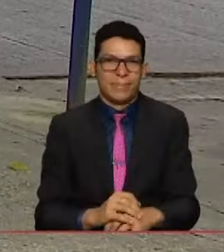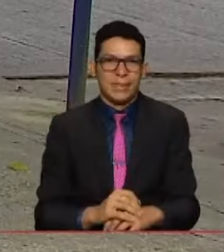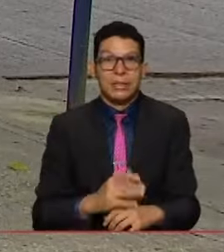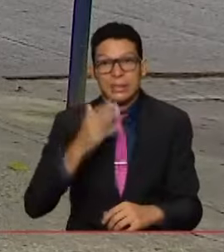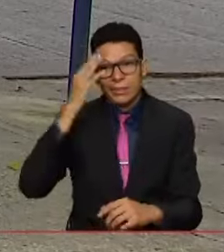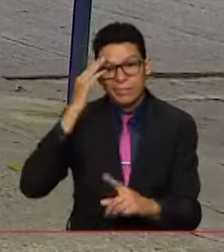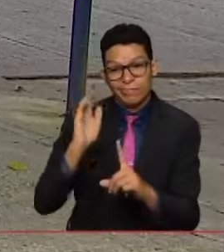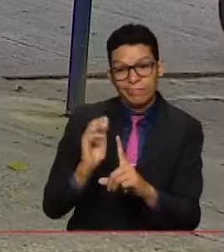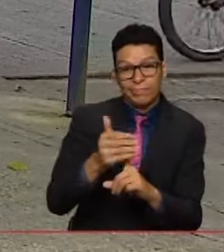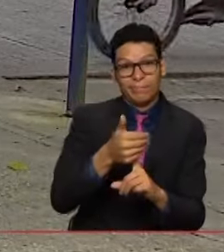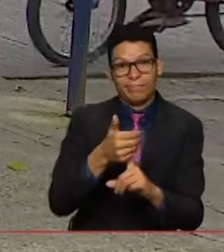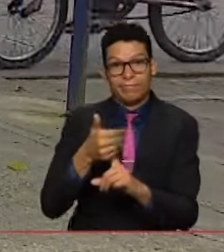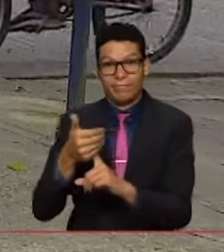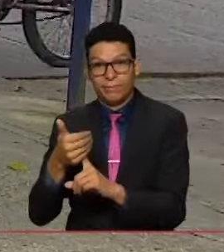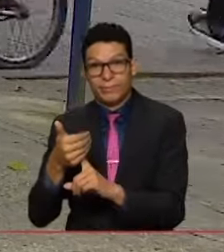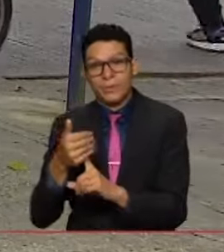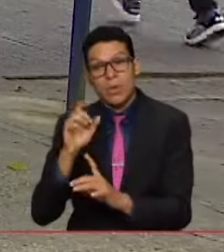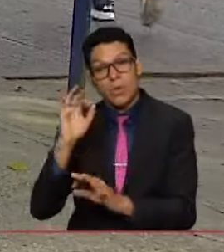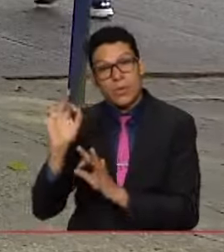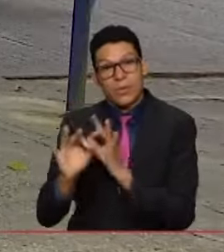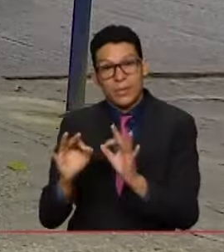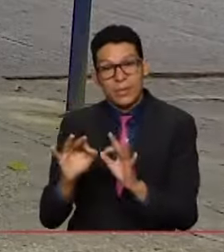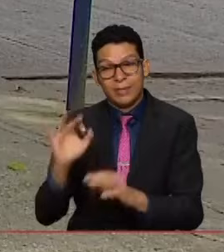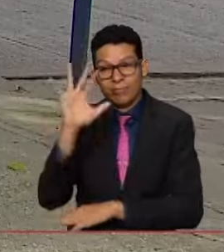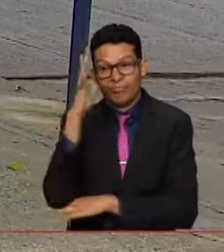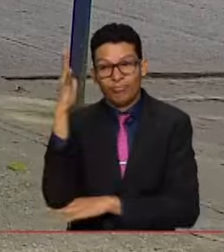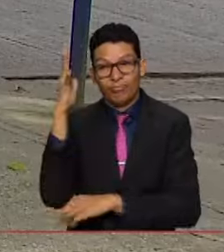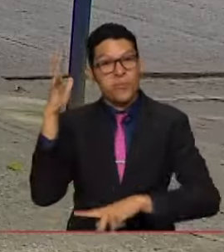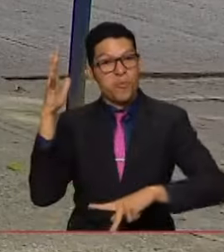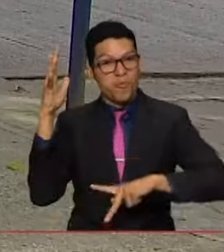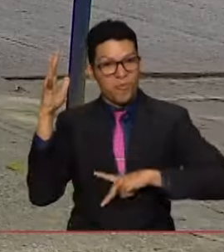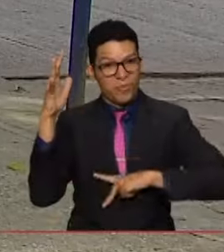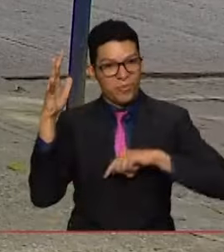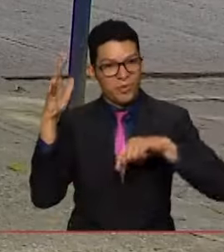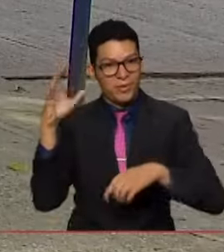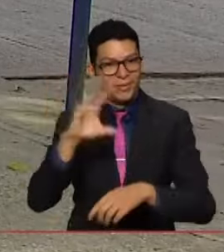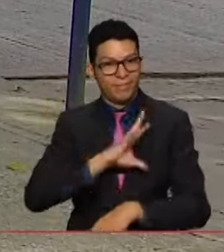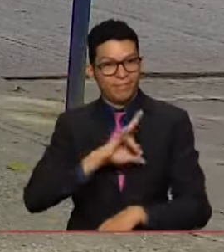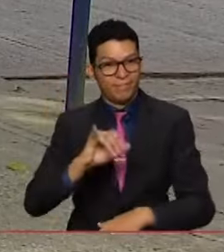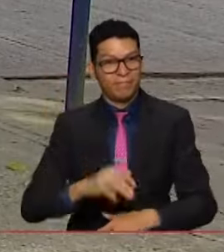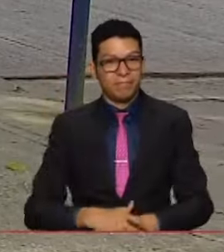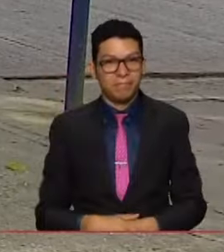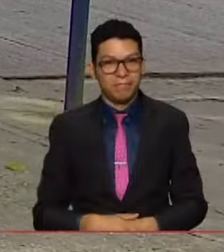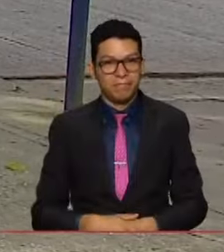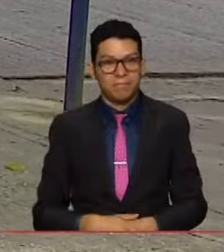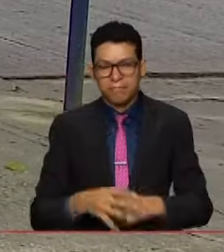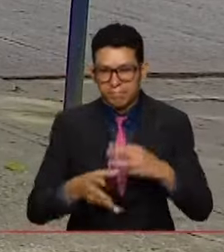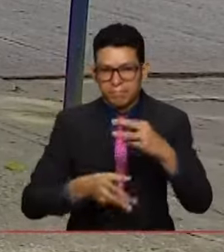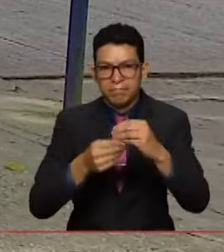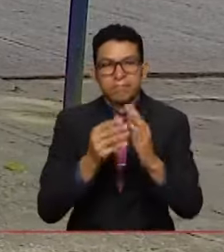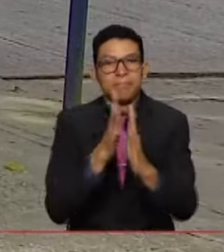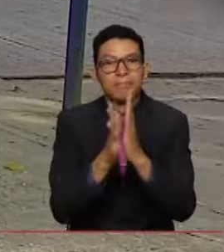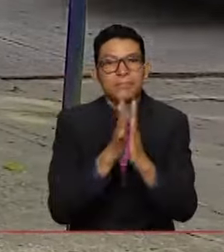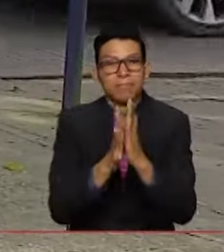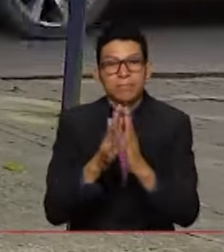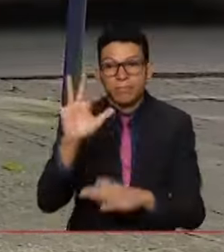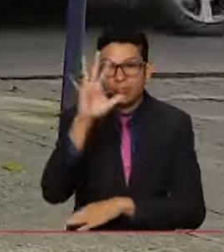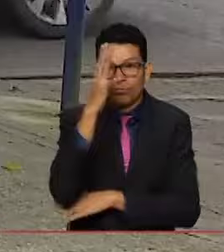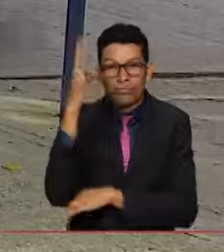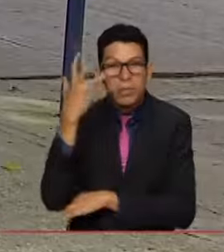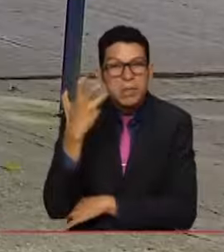protegidos y además hacen parte del patrimonio natural de la capital del Valle del Cauca. Como dato adicional, les cuento que la ceiba